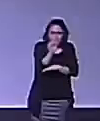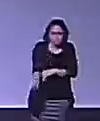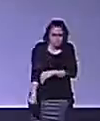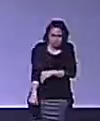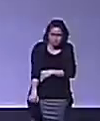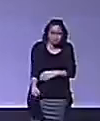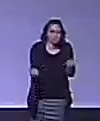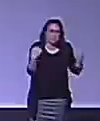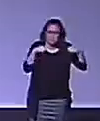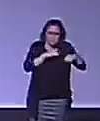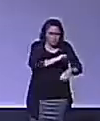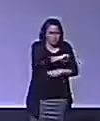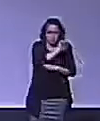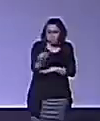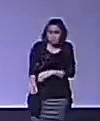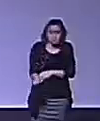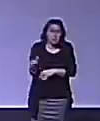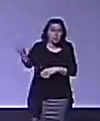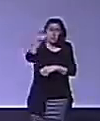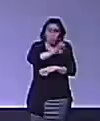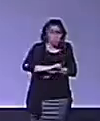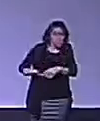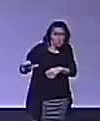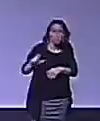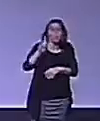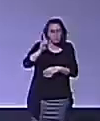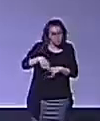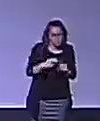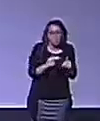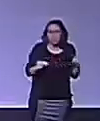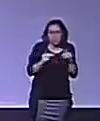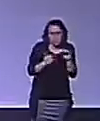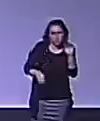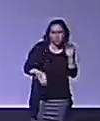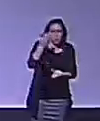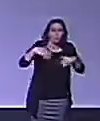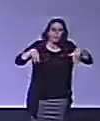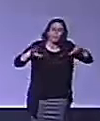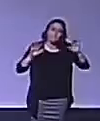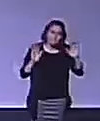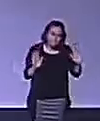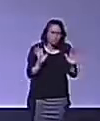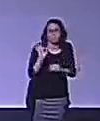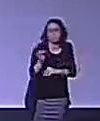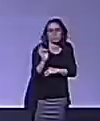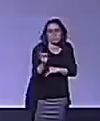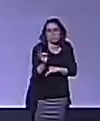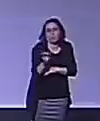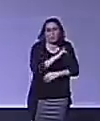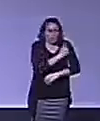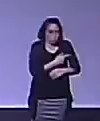los países más avanzados. Pero hay una distancia entre la práctica deportiva de los chicos y de las chicas, y la hay